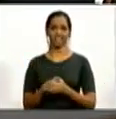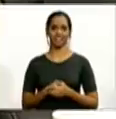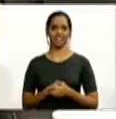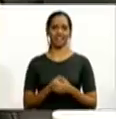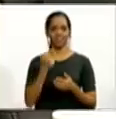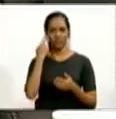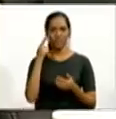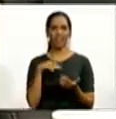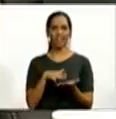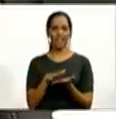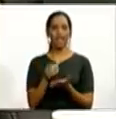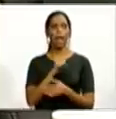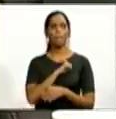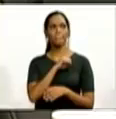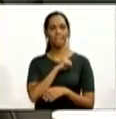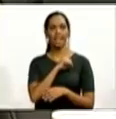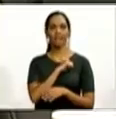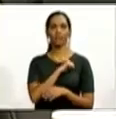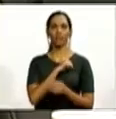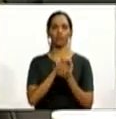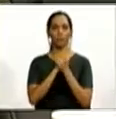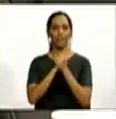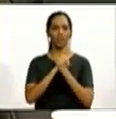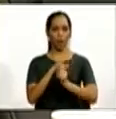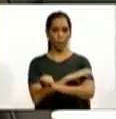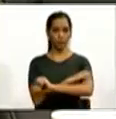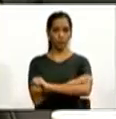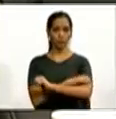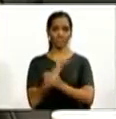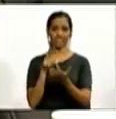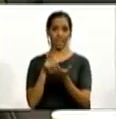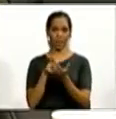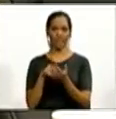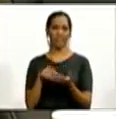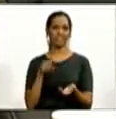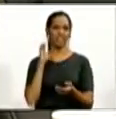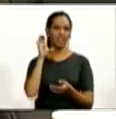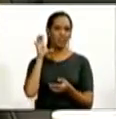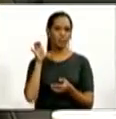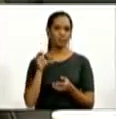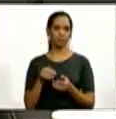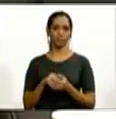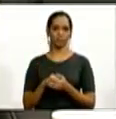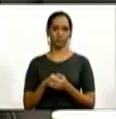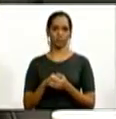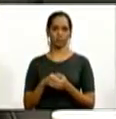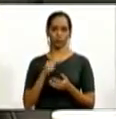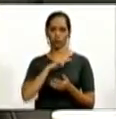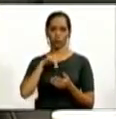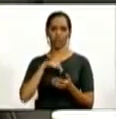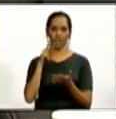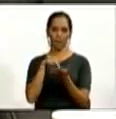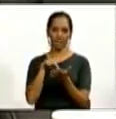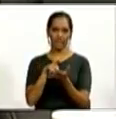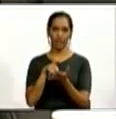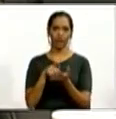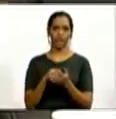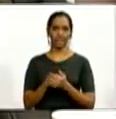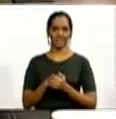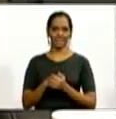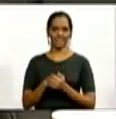¿tú sabes que le da terror a estos compañeros de la oposición cada vez que van a hacer bochinche? Bueno, nosotros que hemos estado ahí... Samba. En